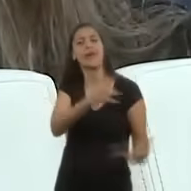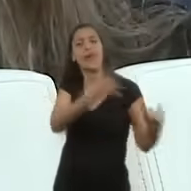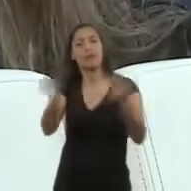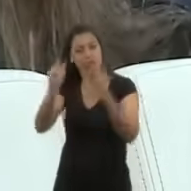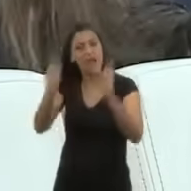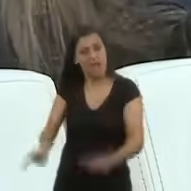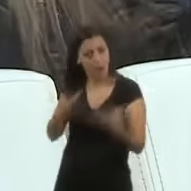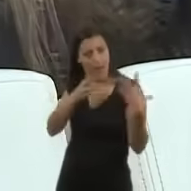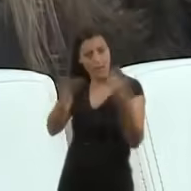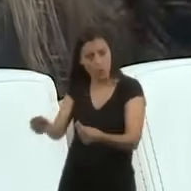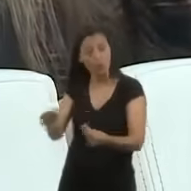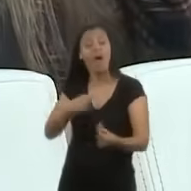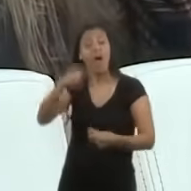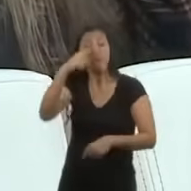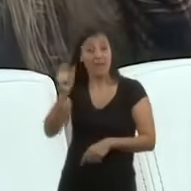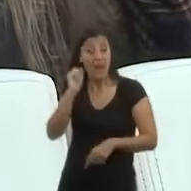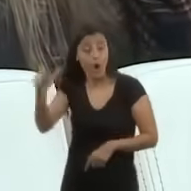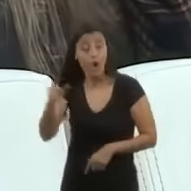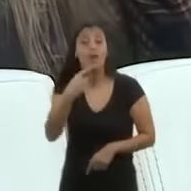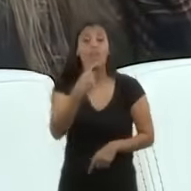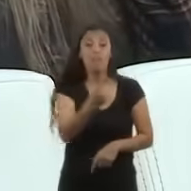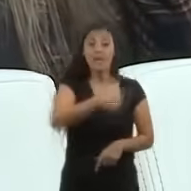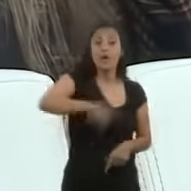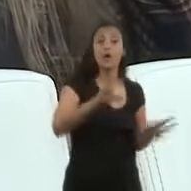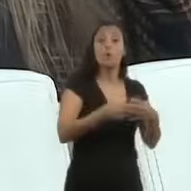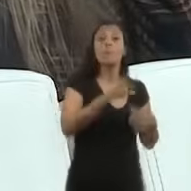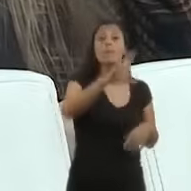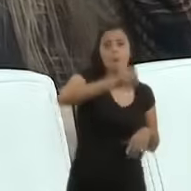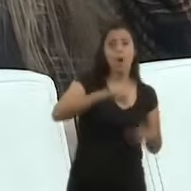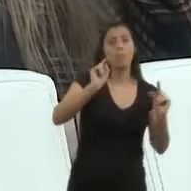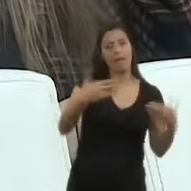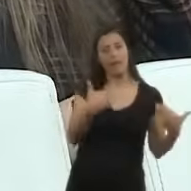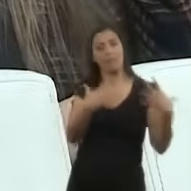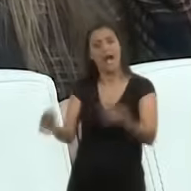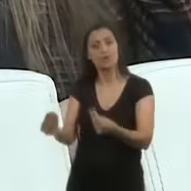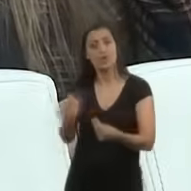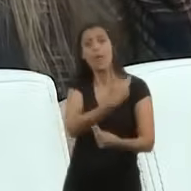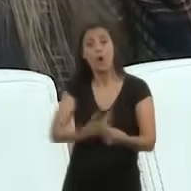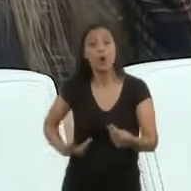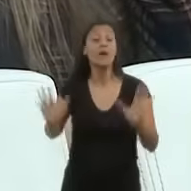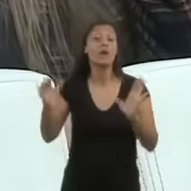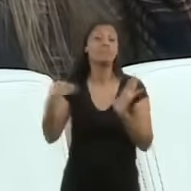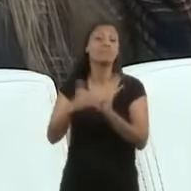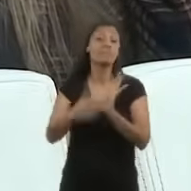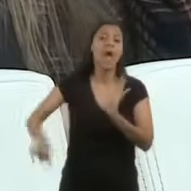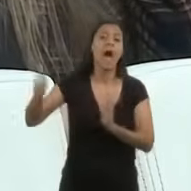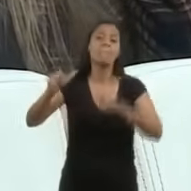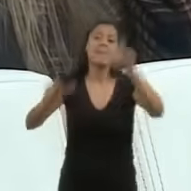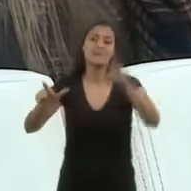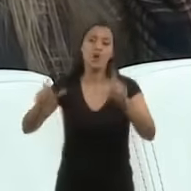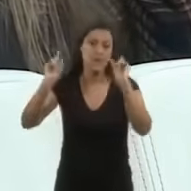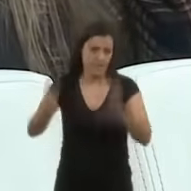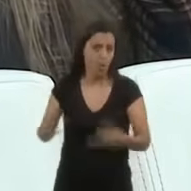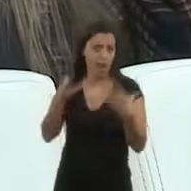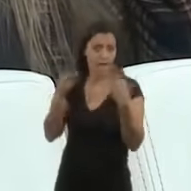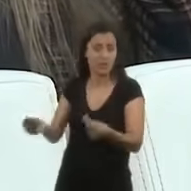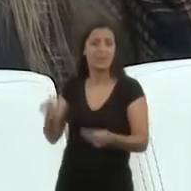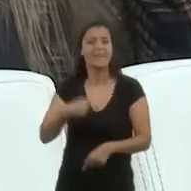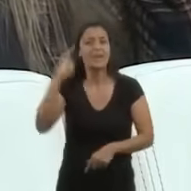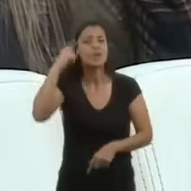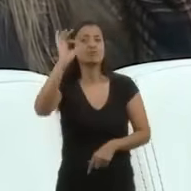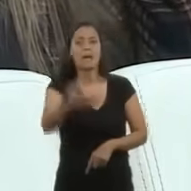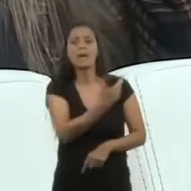que el Pro pudo colaborar con el gobierno a pesar de su entorno le quería consultar Cómo reciben por parte del gobierno